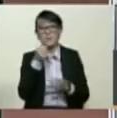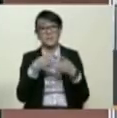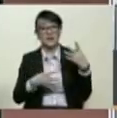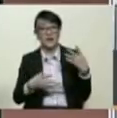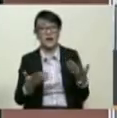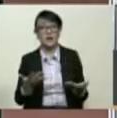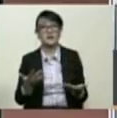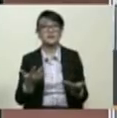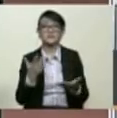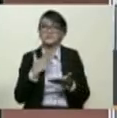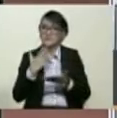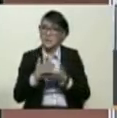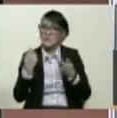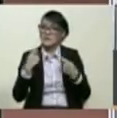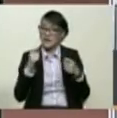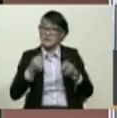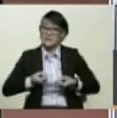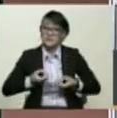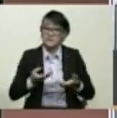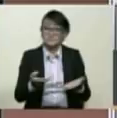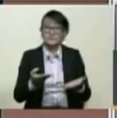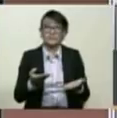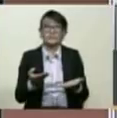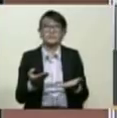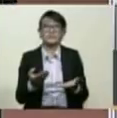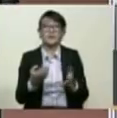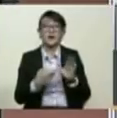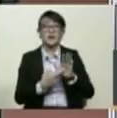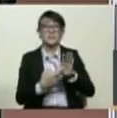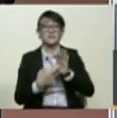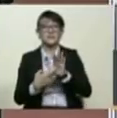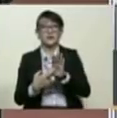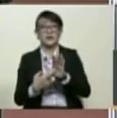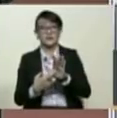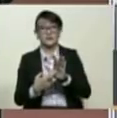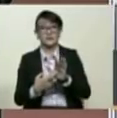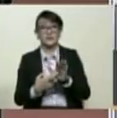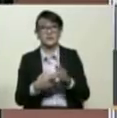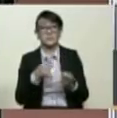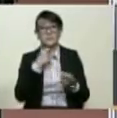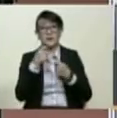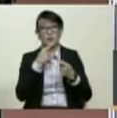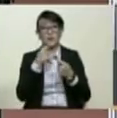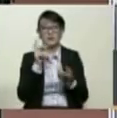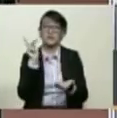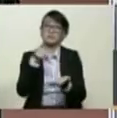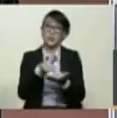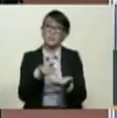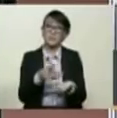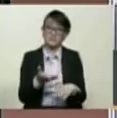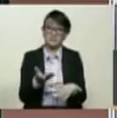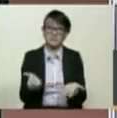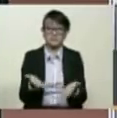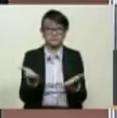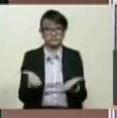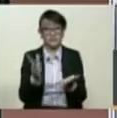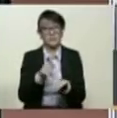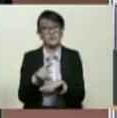de que siempre tratamos de acreditar a nuestros representantes y a nuestros periodistas. Por otro